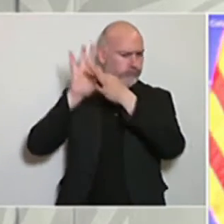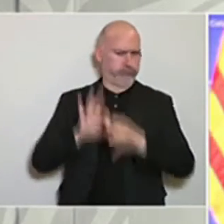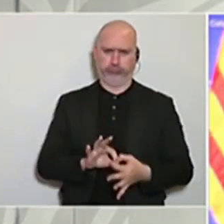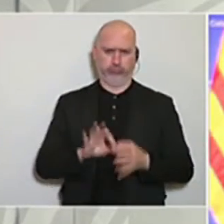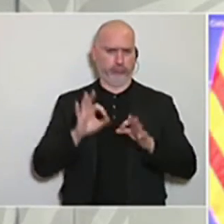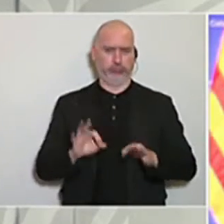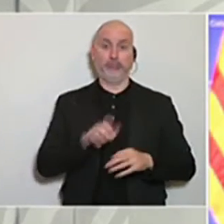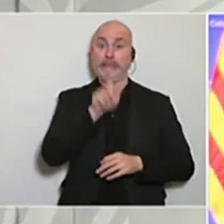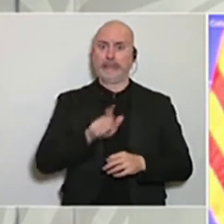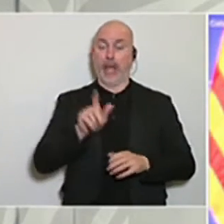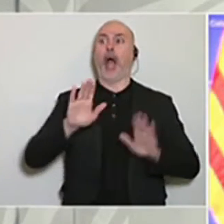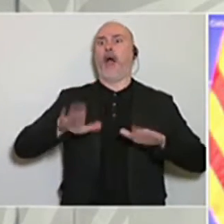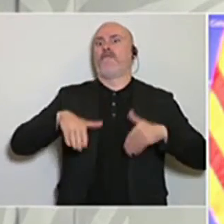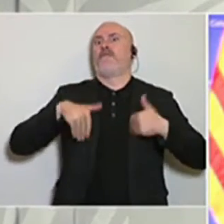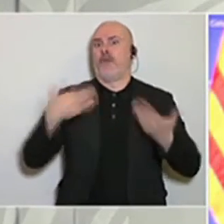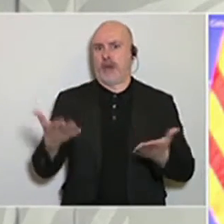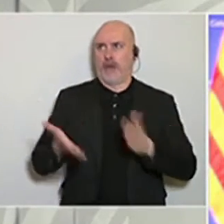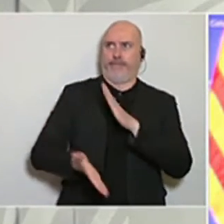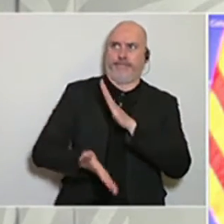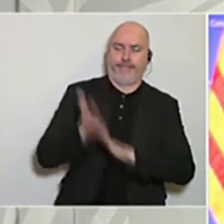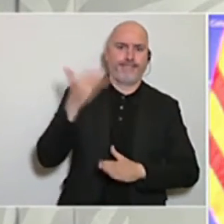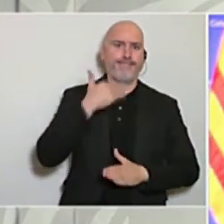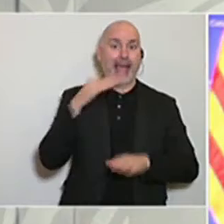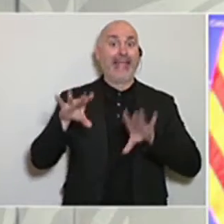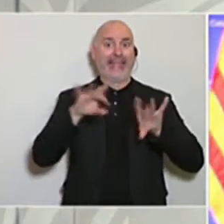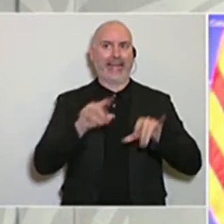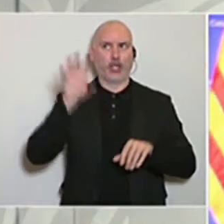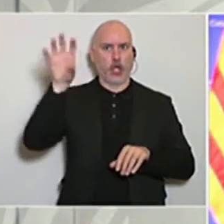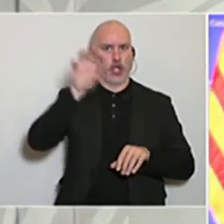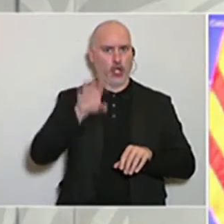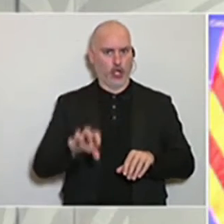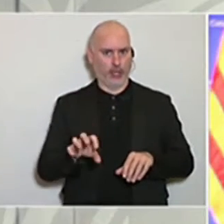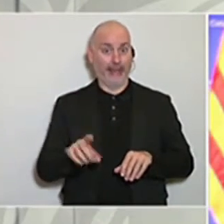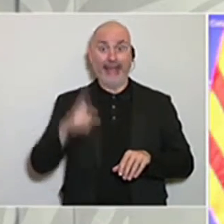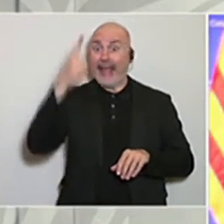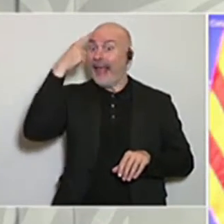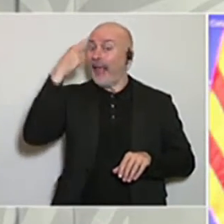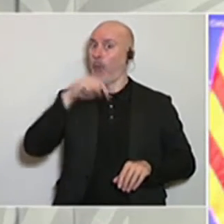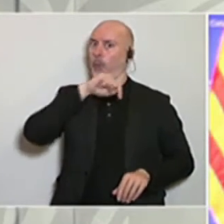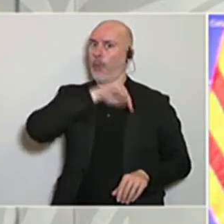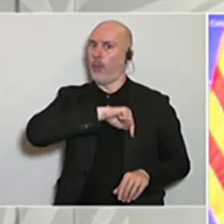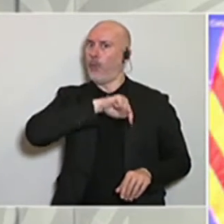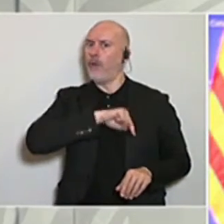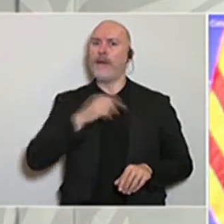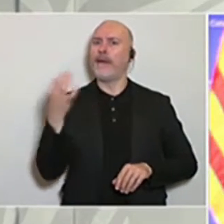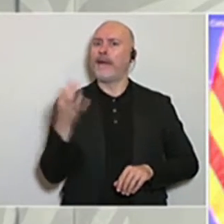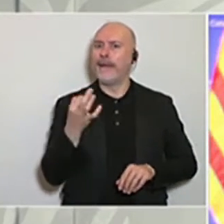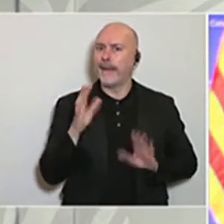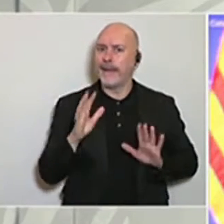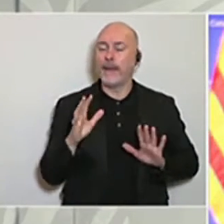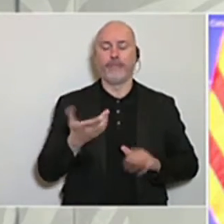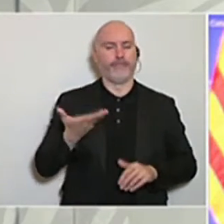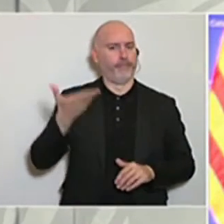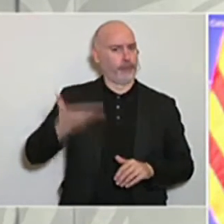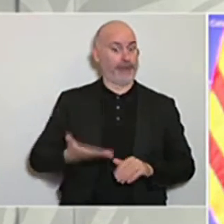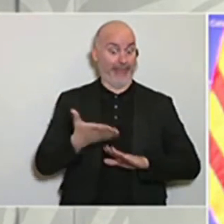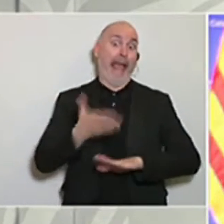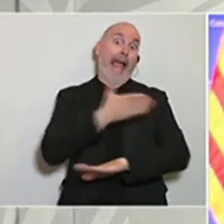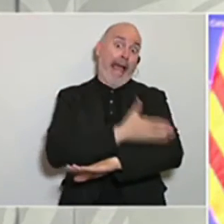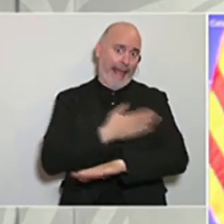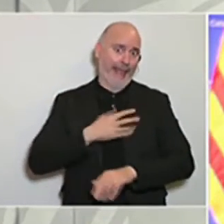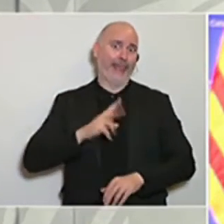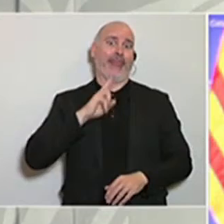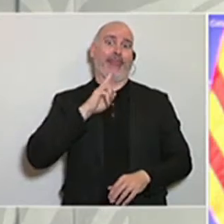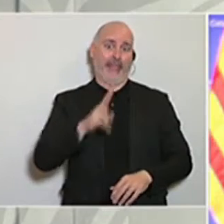digamos, salir y desplazarse por estos territorios, teniendo en cuenta sobre todo la importancia de lo que decía anteriormente, ¿no? De que es